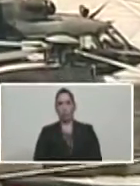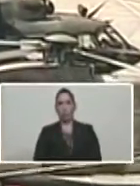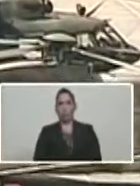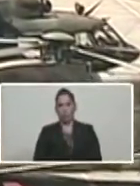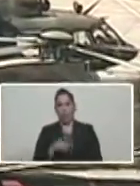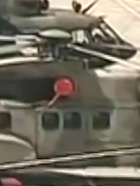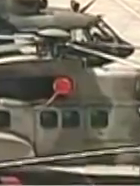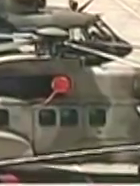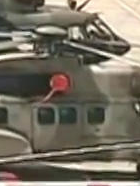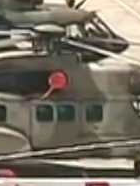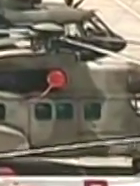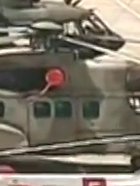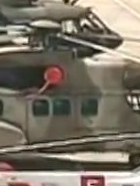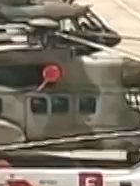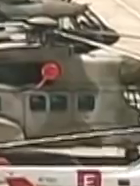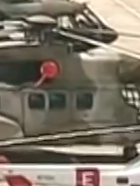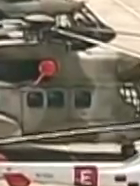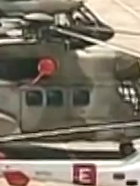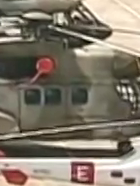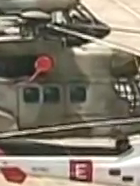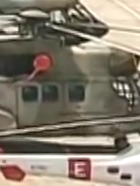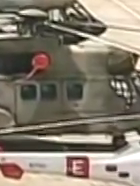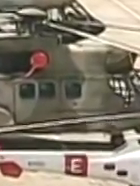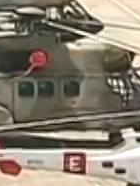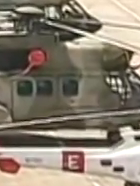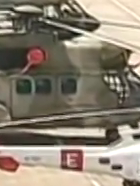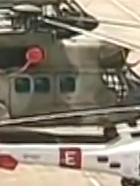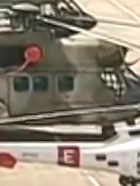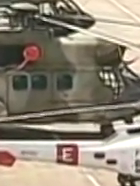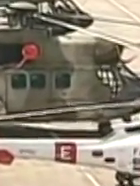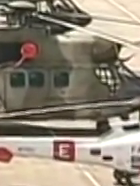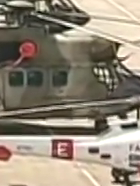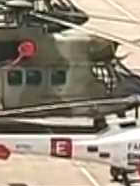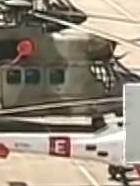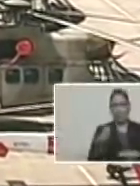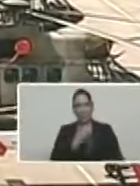compatriotas, entre ellas la de nuestro comandante supremo y eterno.